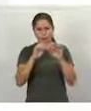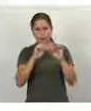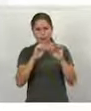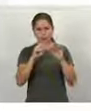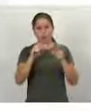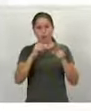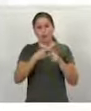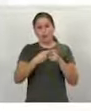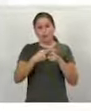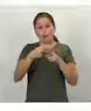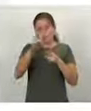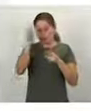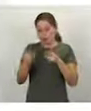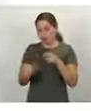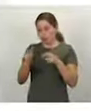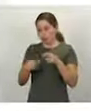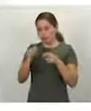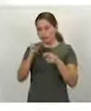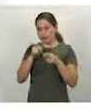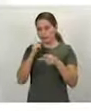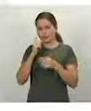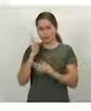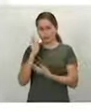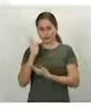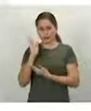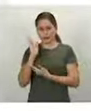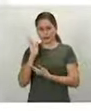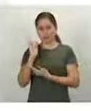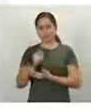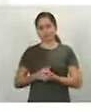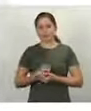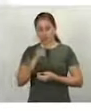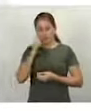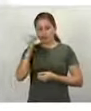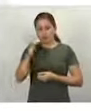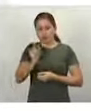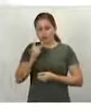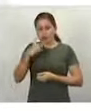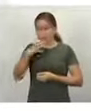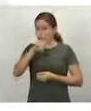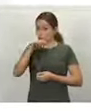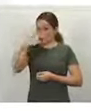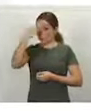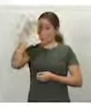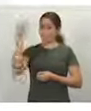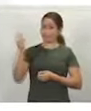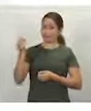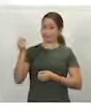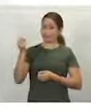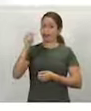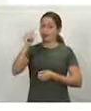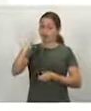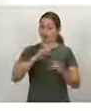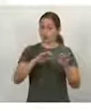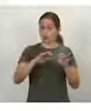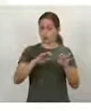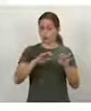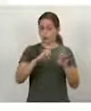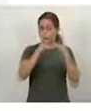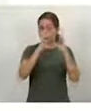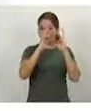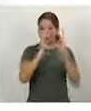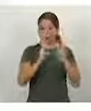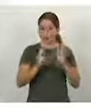personalidad histórica relevante de Abel Santamaría Cuadrado. Y no te olvides de nuestro software educativo, que